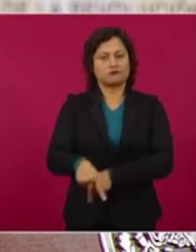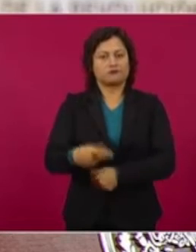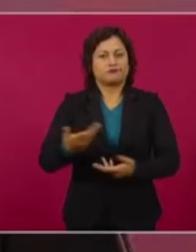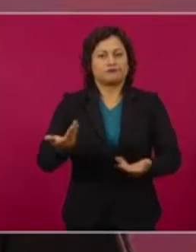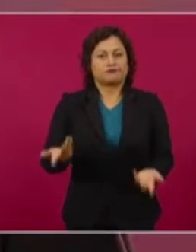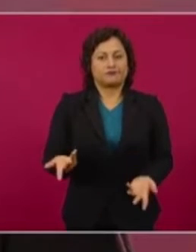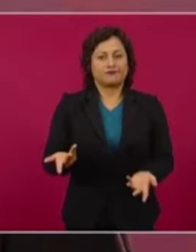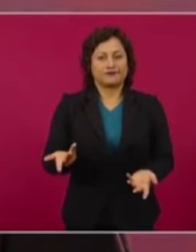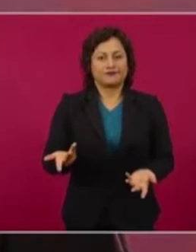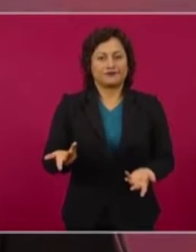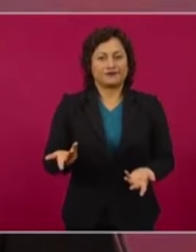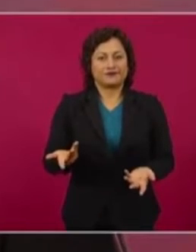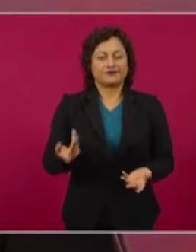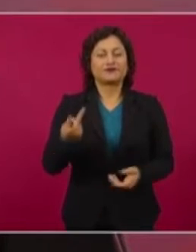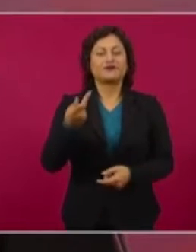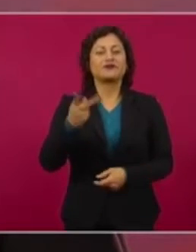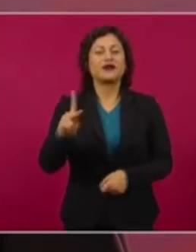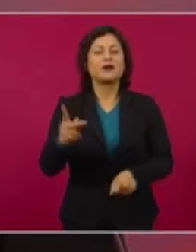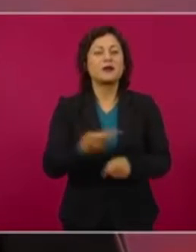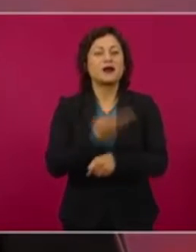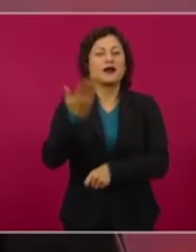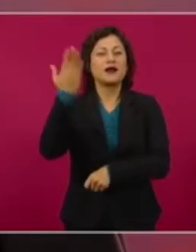la Comisión Federal de Electricidad